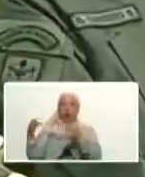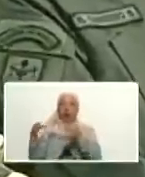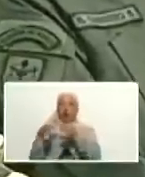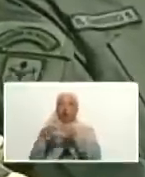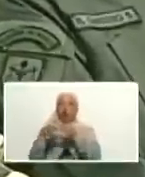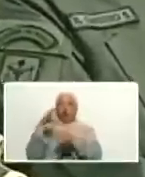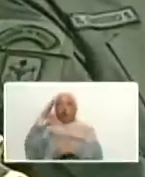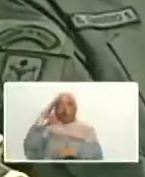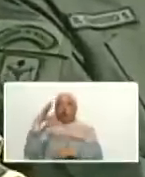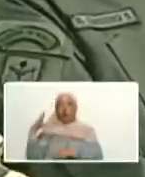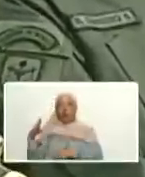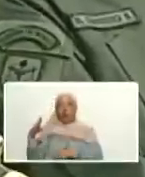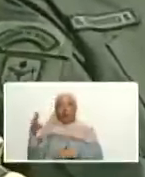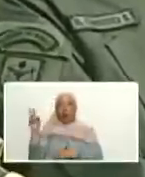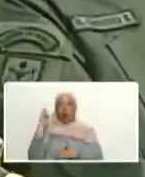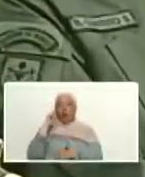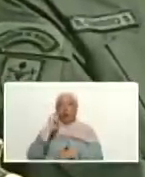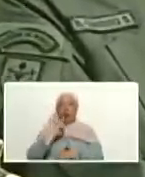Nacional Bolivariana.